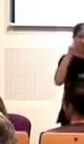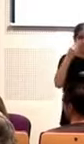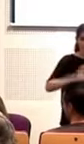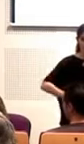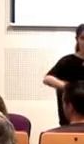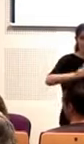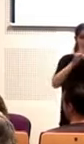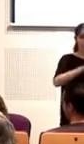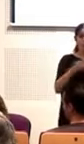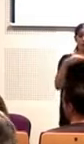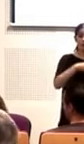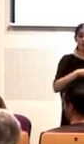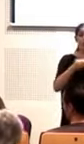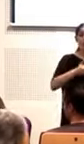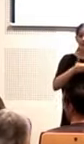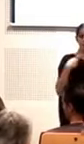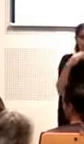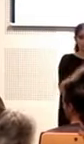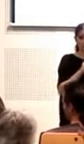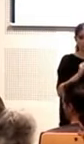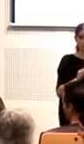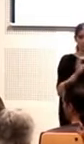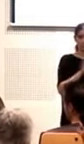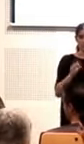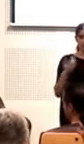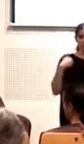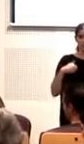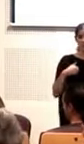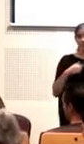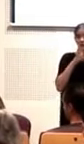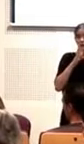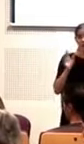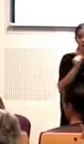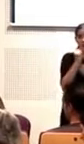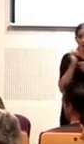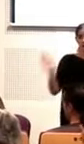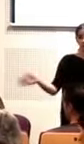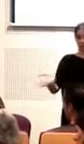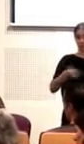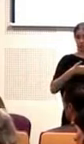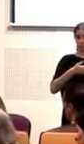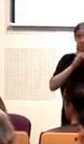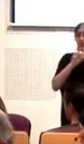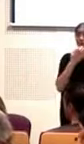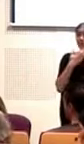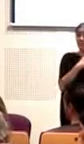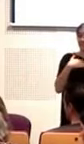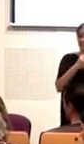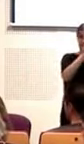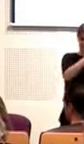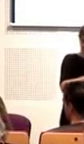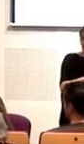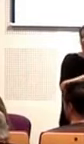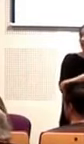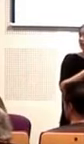próxima jornada. Gracias a todos. Quedan clausuradas las jornadas, pero quien quiera quedarse y pueda,